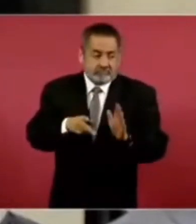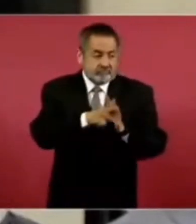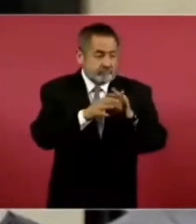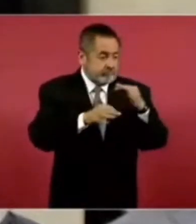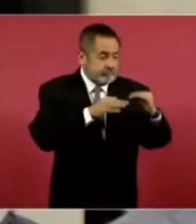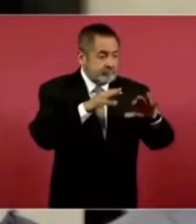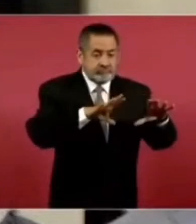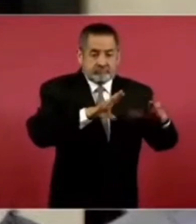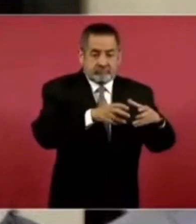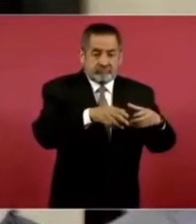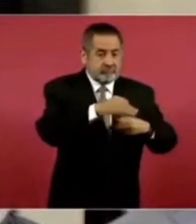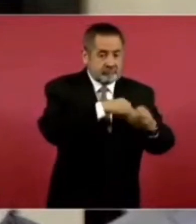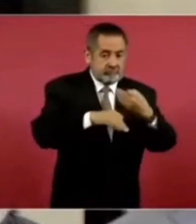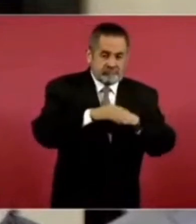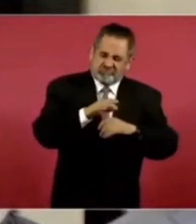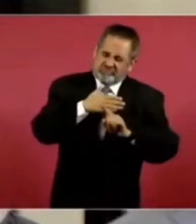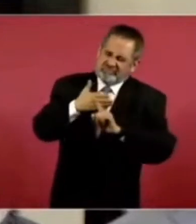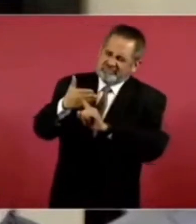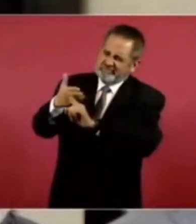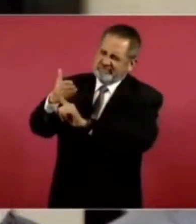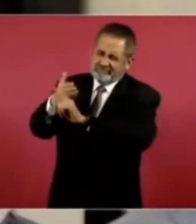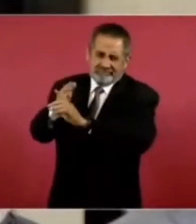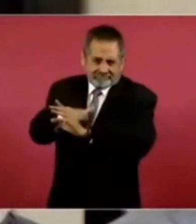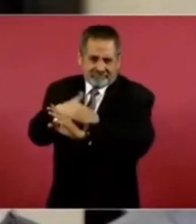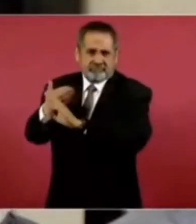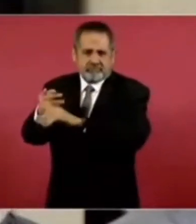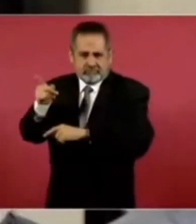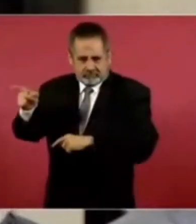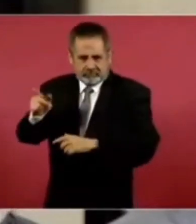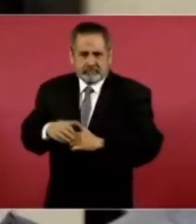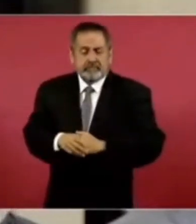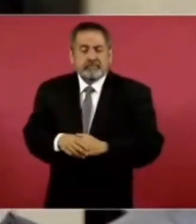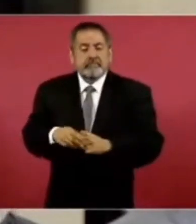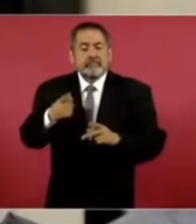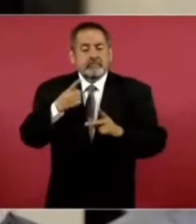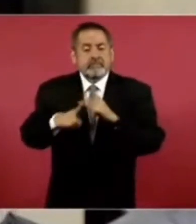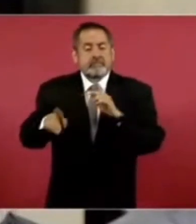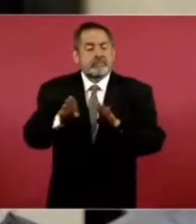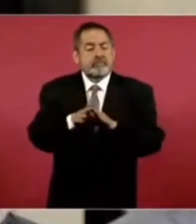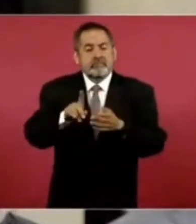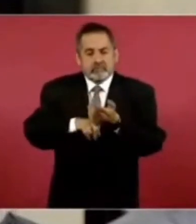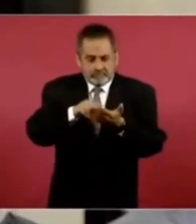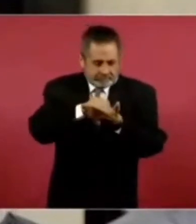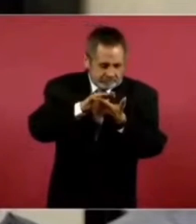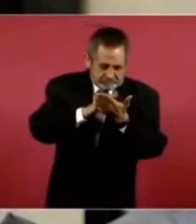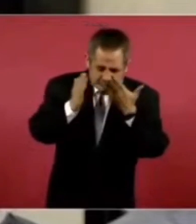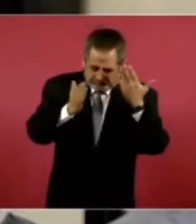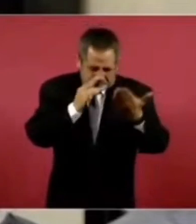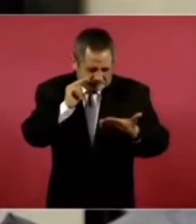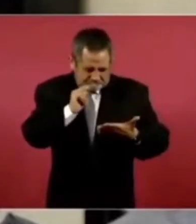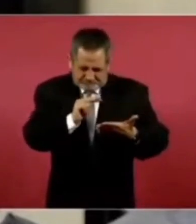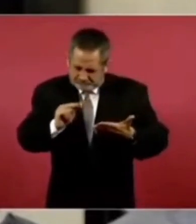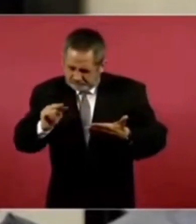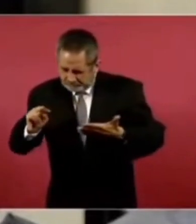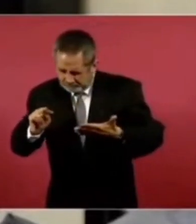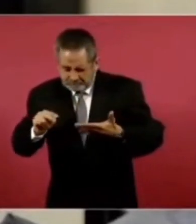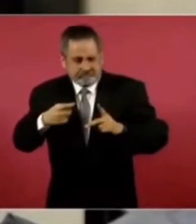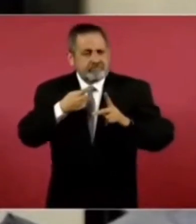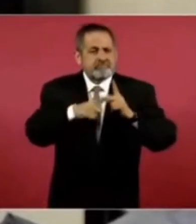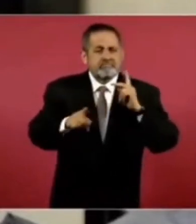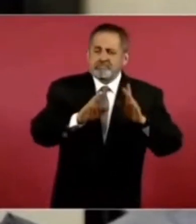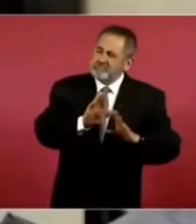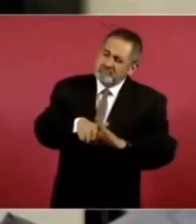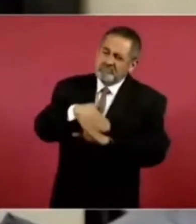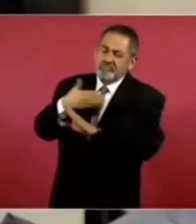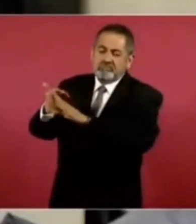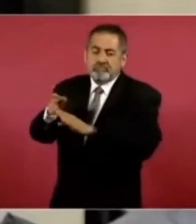de medios tradicionales como fue su gobierno. Esto comenzó, de acuerdo con la documentación que he analizado, esto